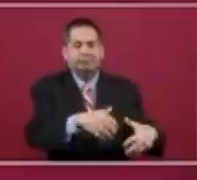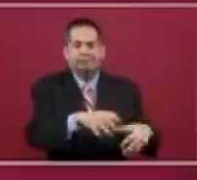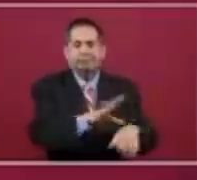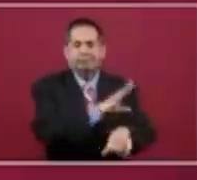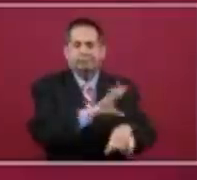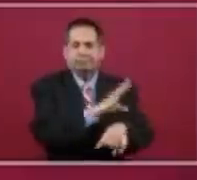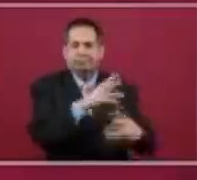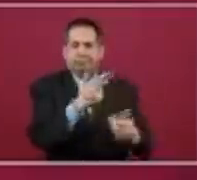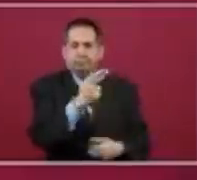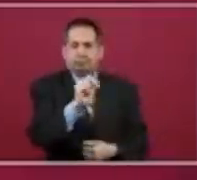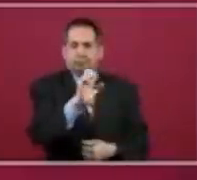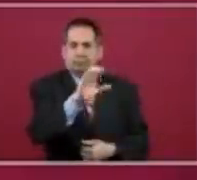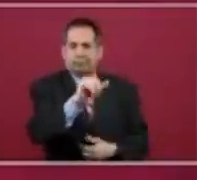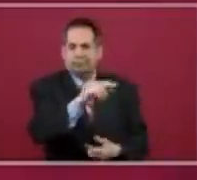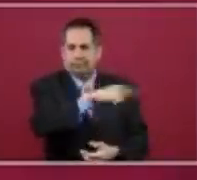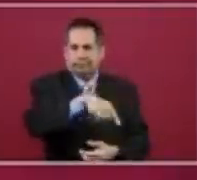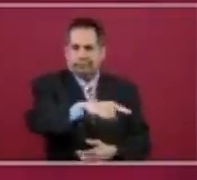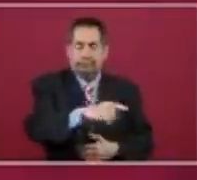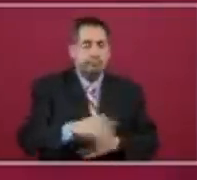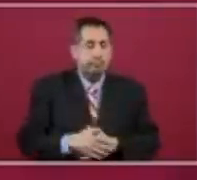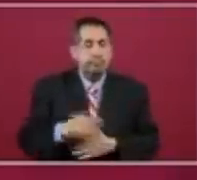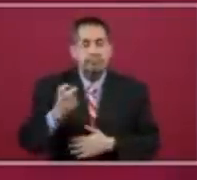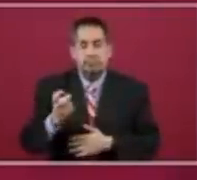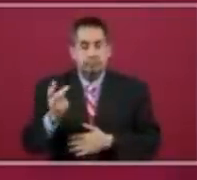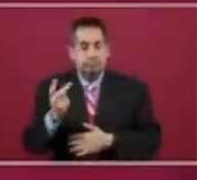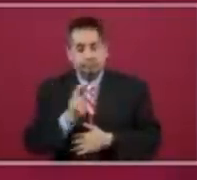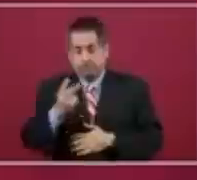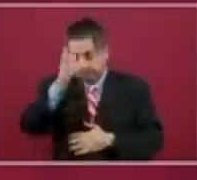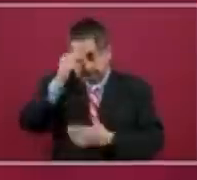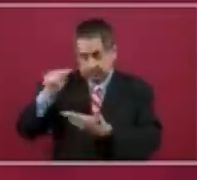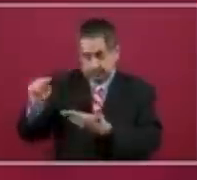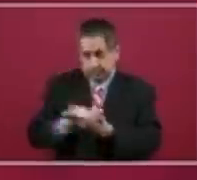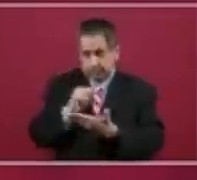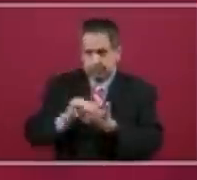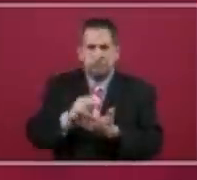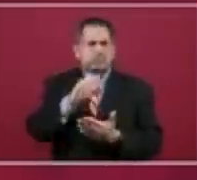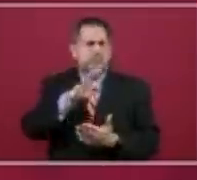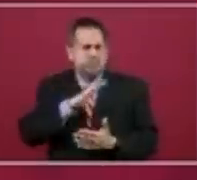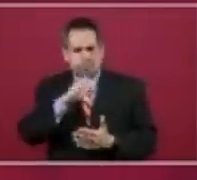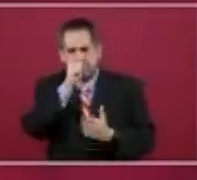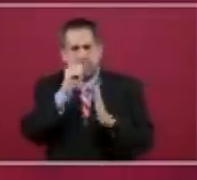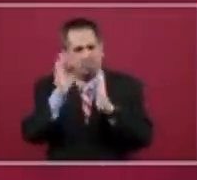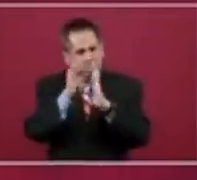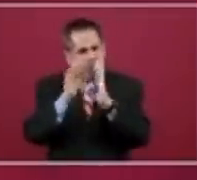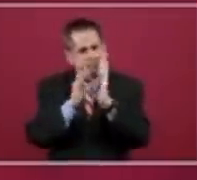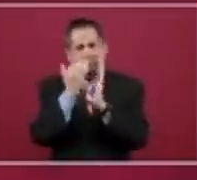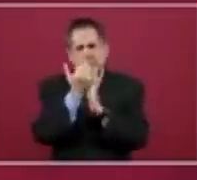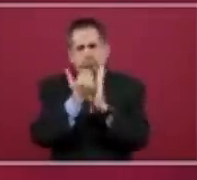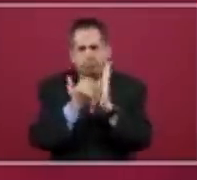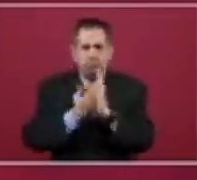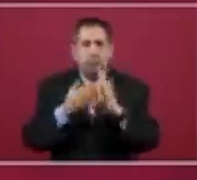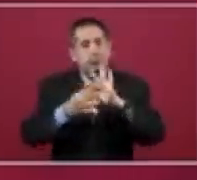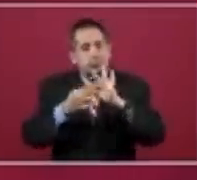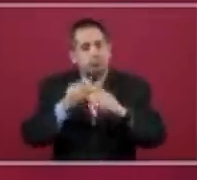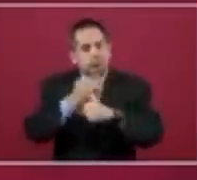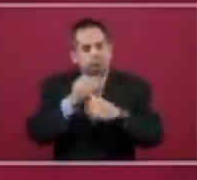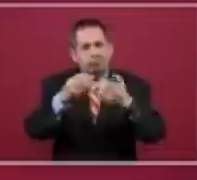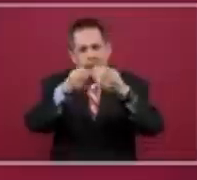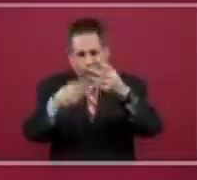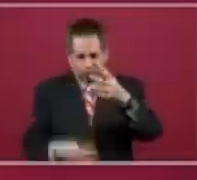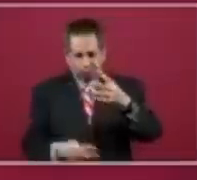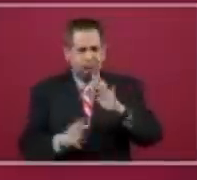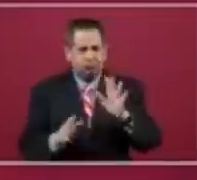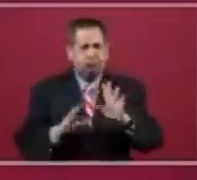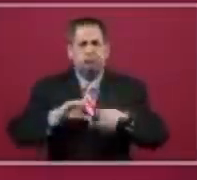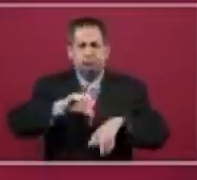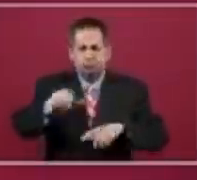termoeléctrica de Huexca. Entonces, ese acuerdo contempla varios aspectos que no voy a detallar, que le podemos